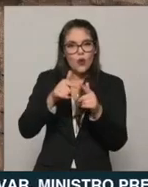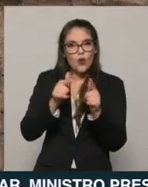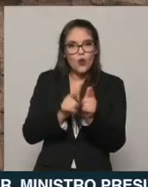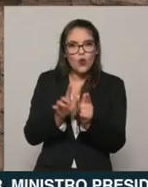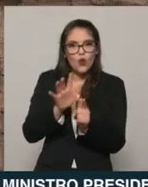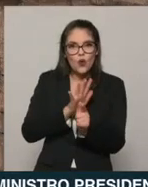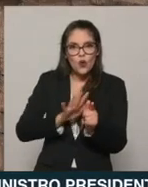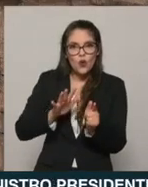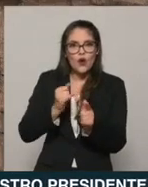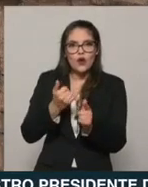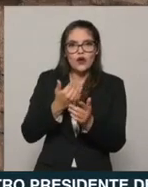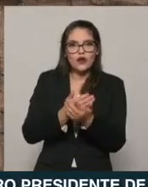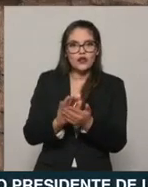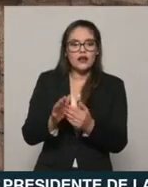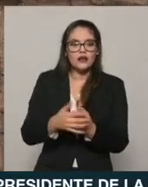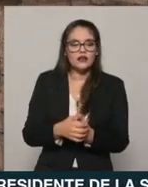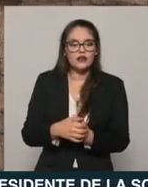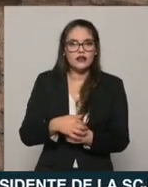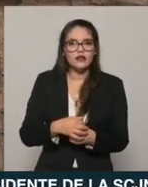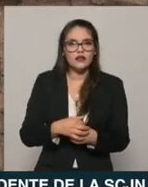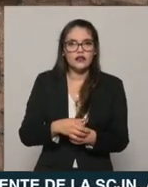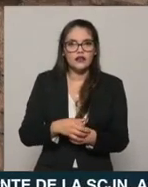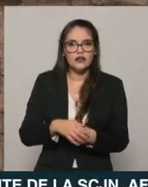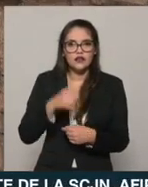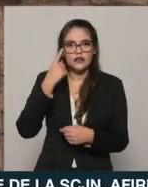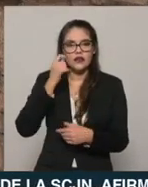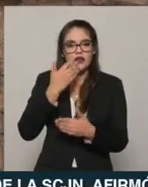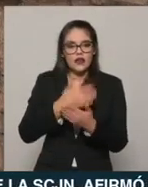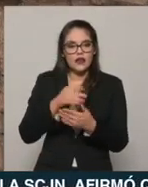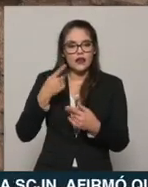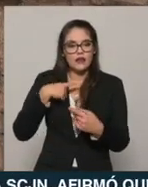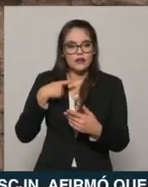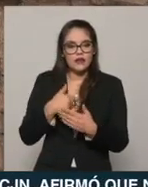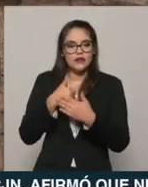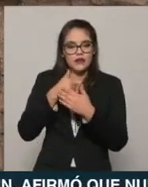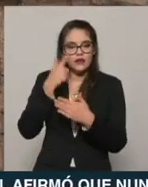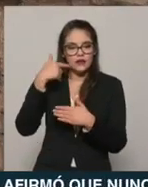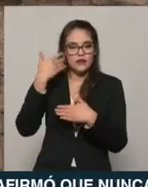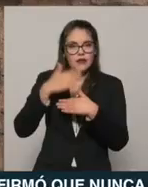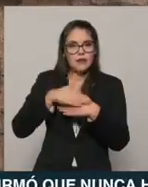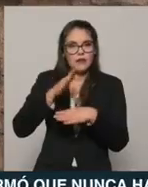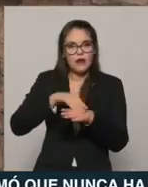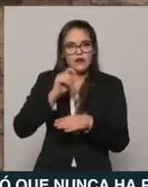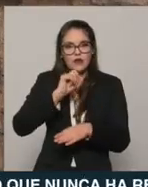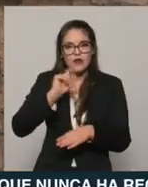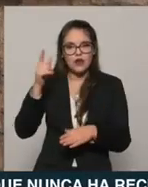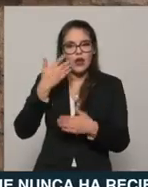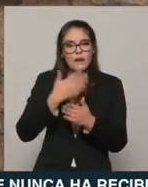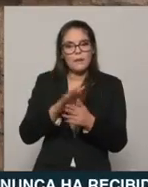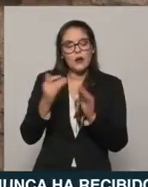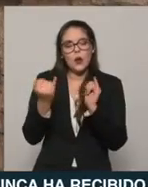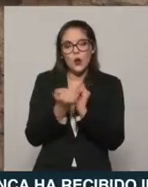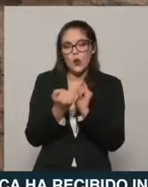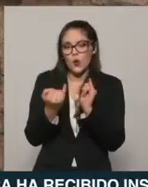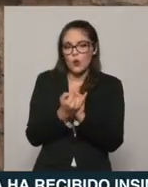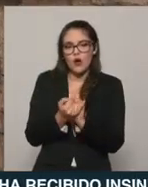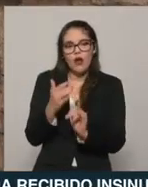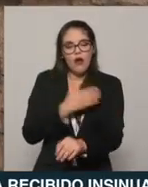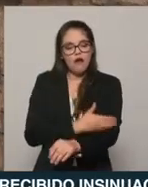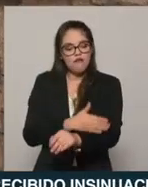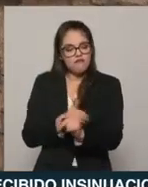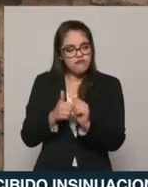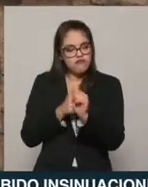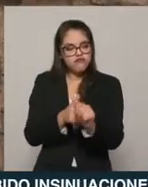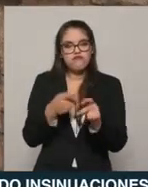y por supuesto, pues todo esto va a ayudar a que la persona salga adelante con mucho más éxito. Así es, Gabriela. Además, también, pues por supuesto, de acompañamiento de los